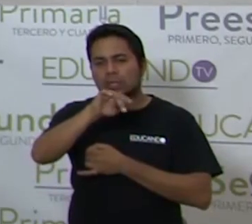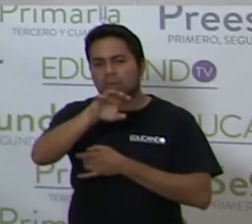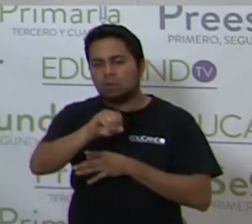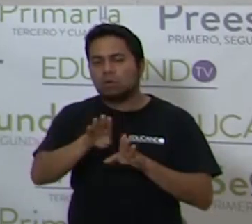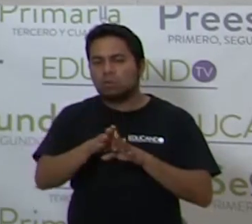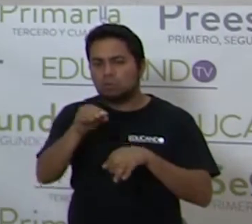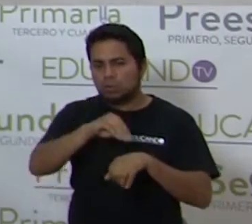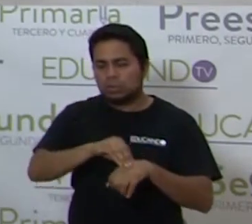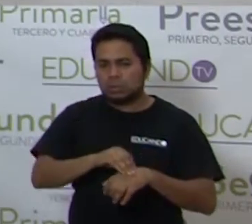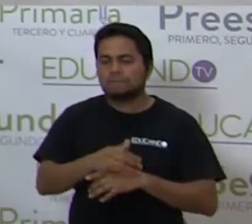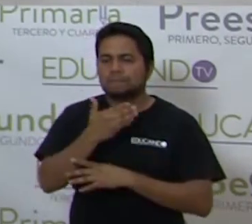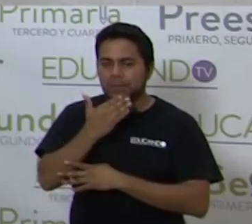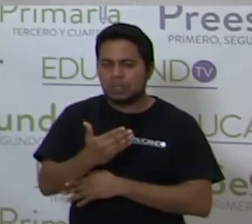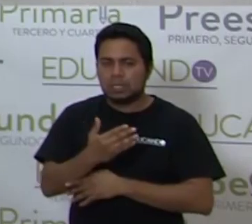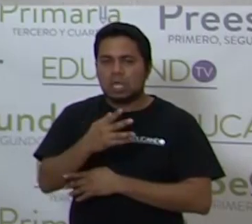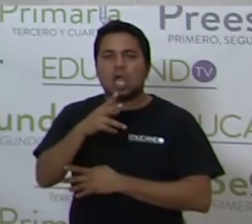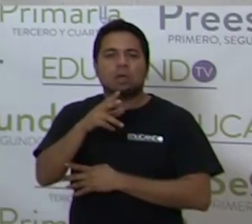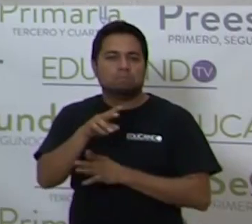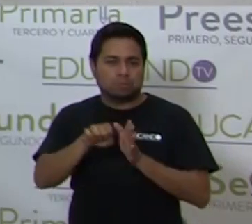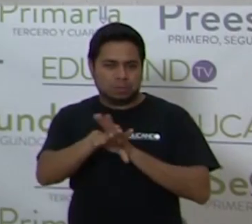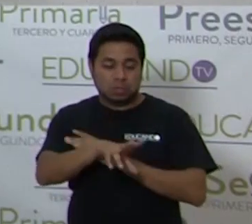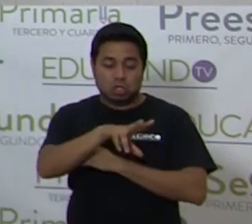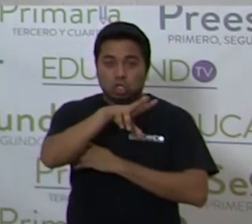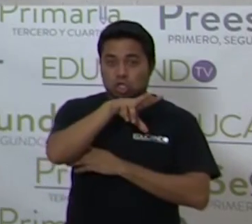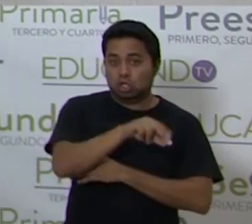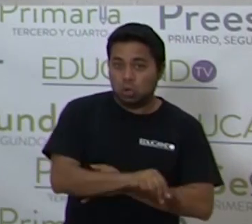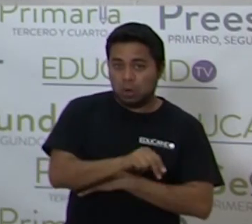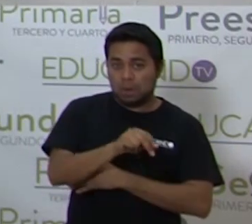Bien. No pisar